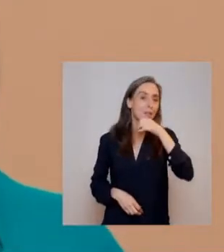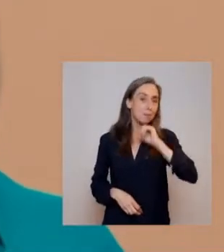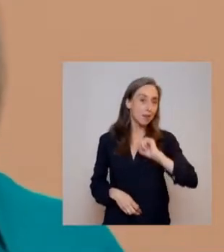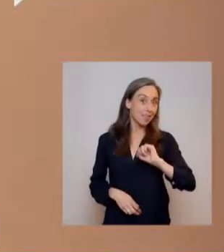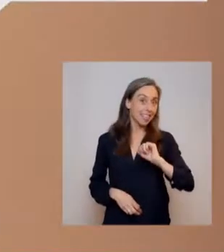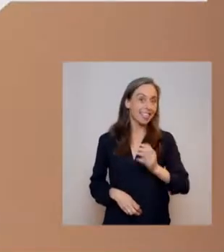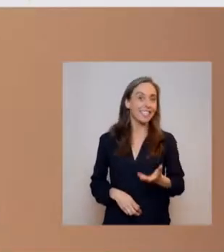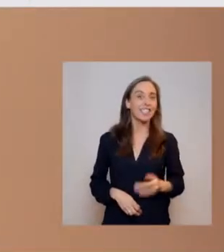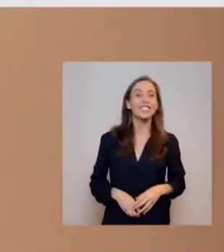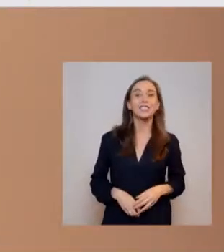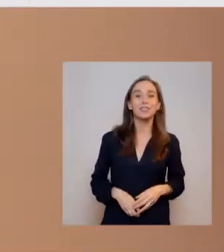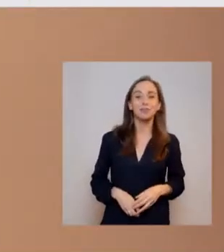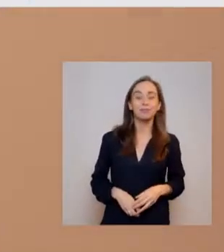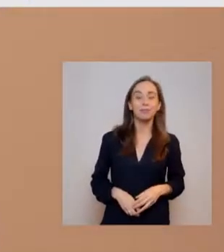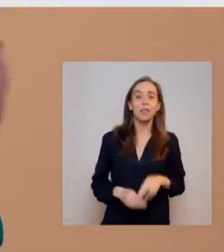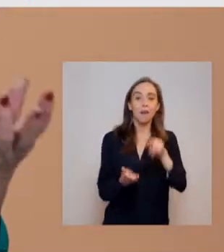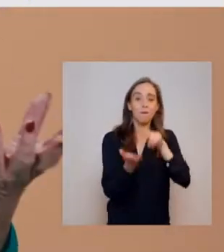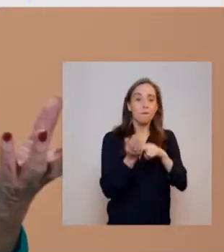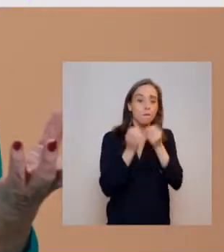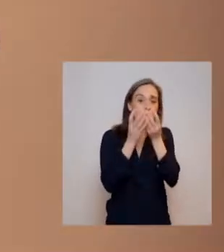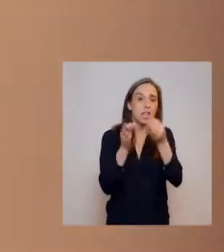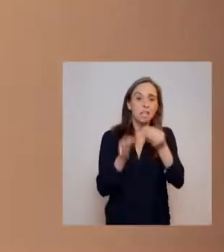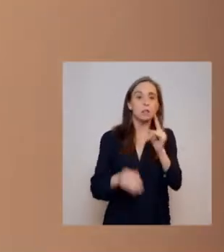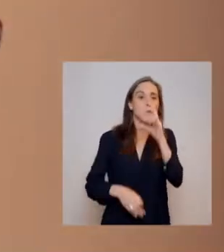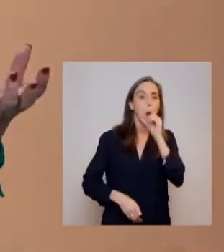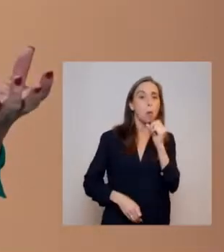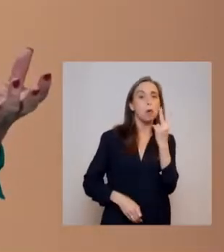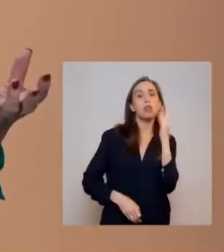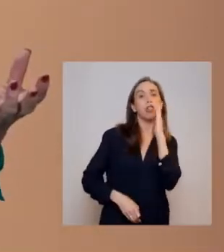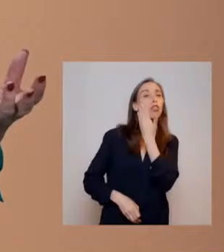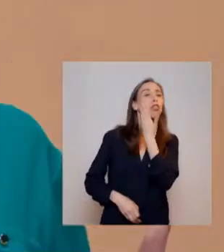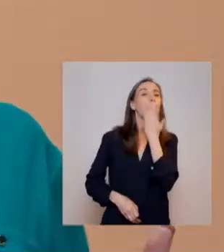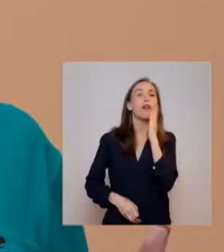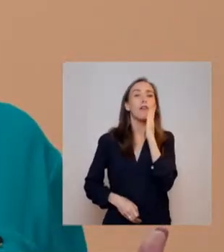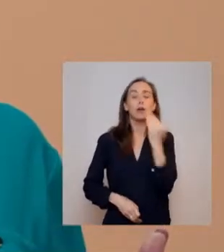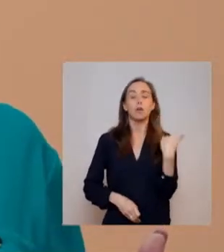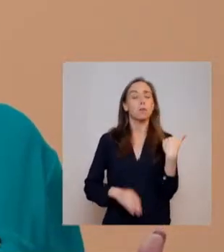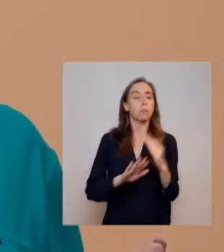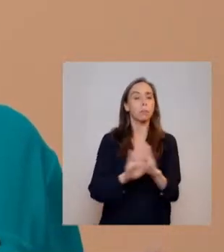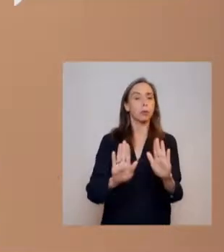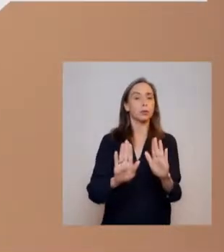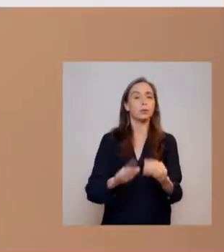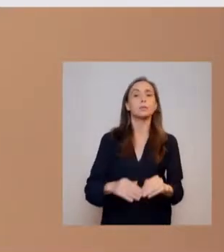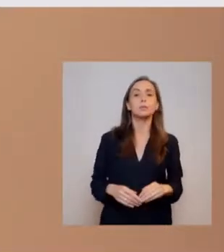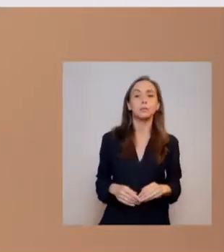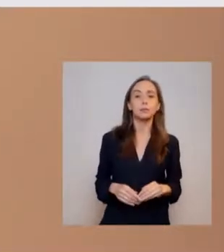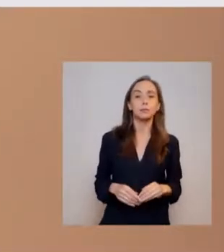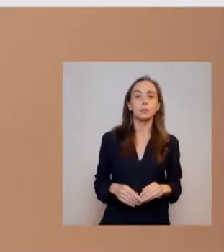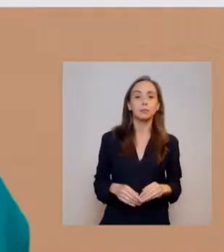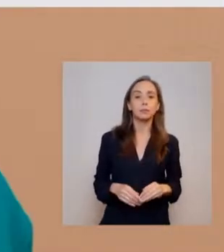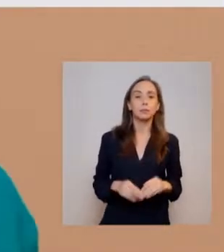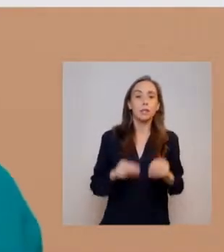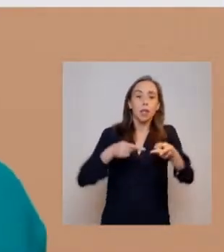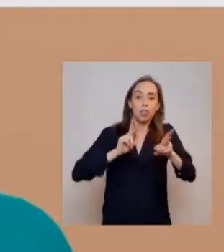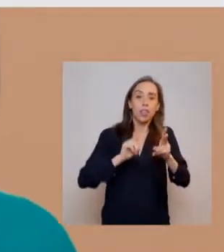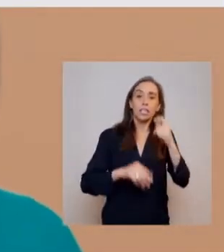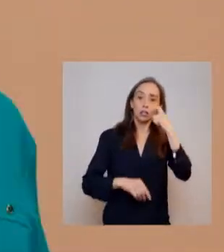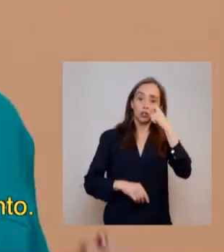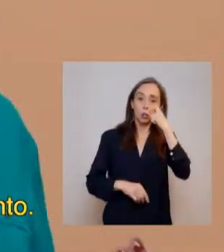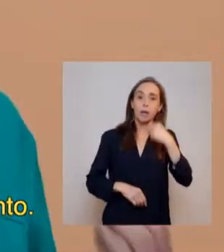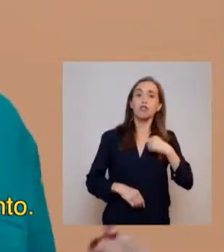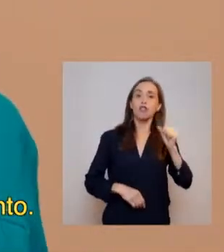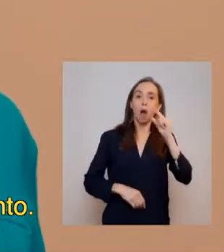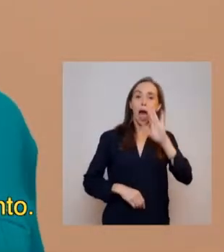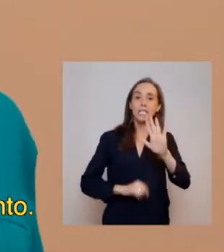privilegio verdad siempre no soporto el doble estándar cueste lo que cueste un derecho humano